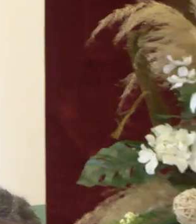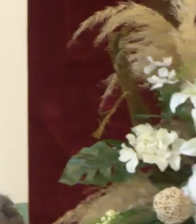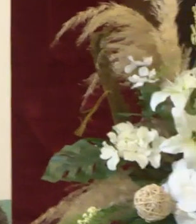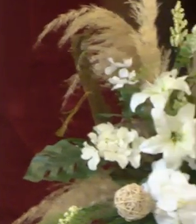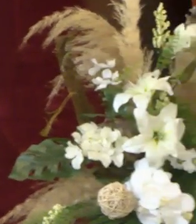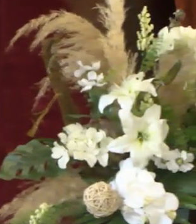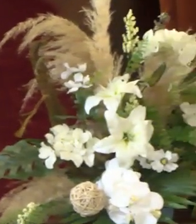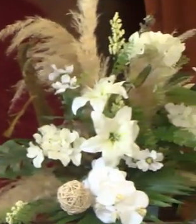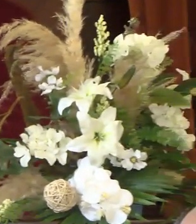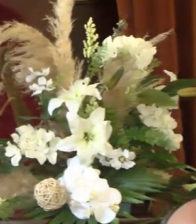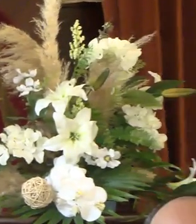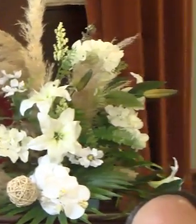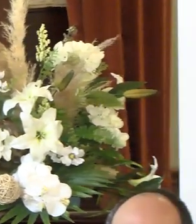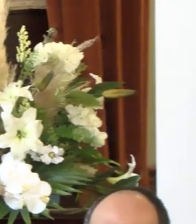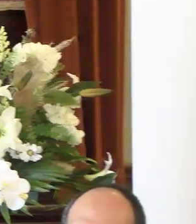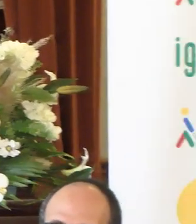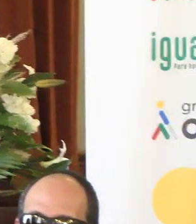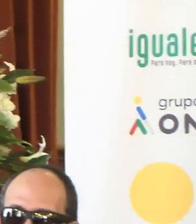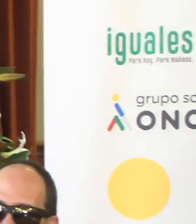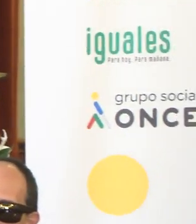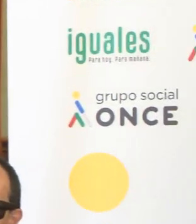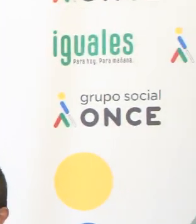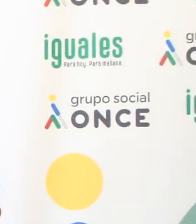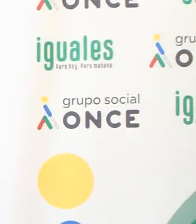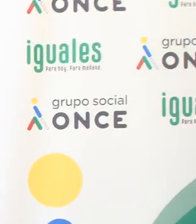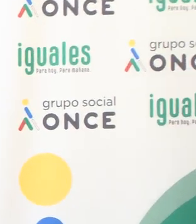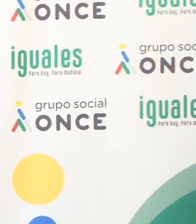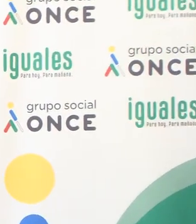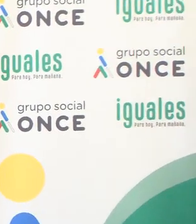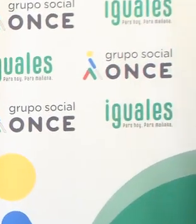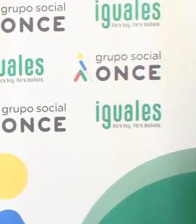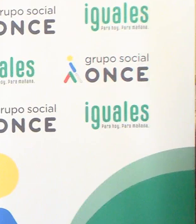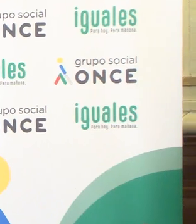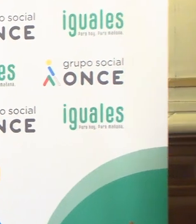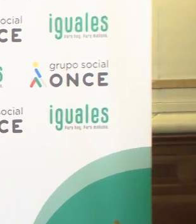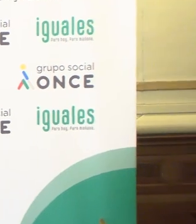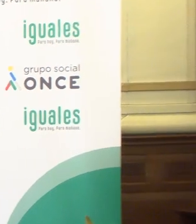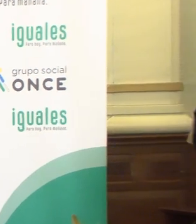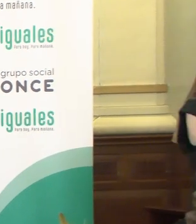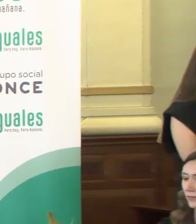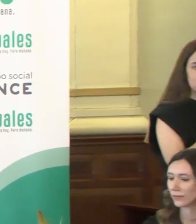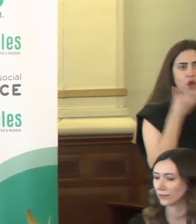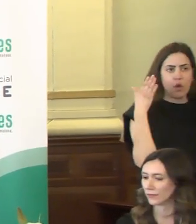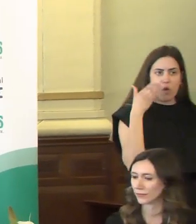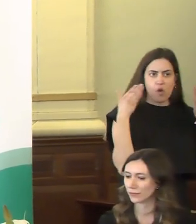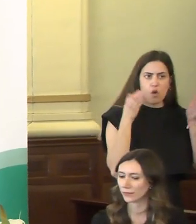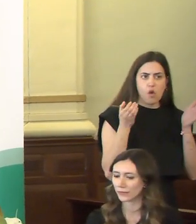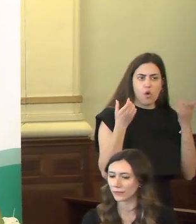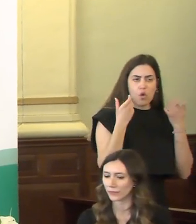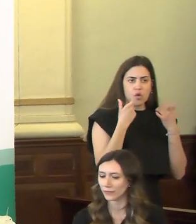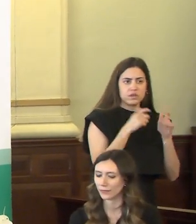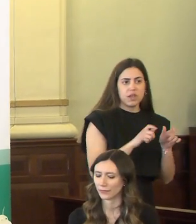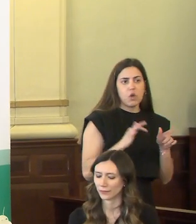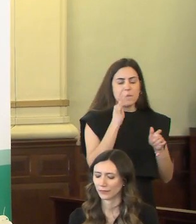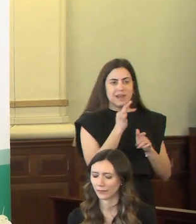a tanto a Carlos como a José, los máximos representantes tanto del Consejo como de la